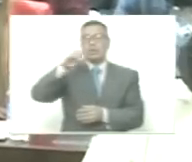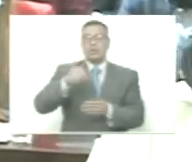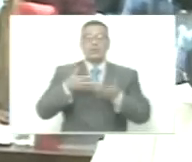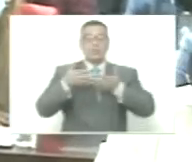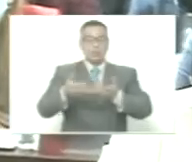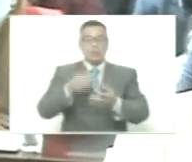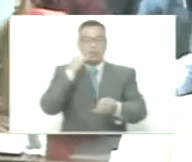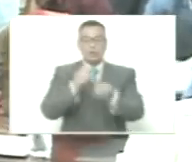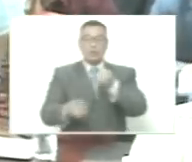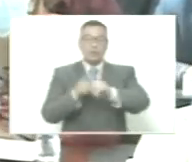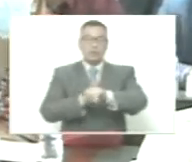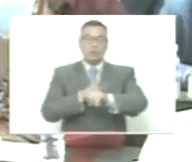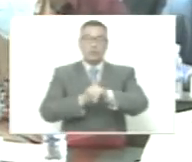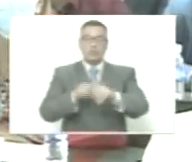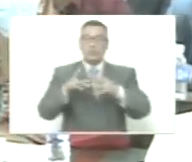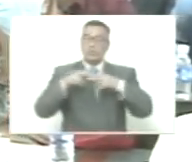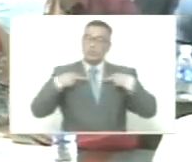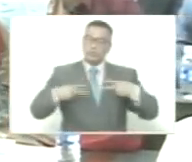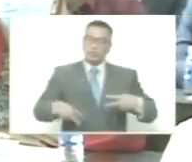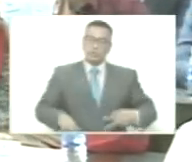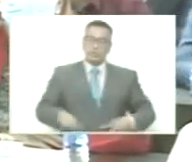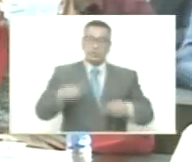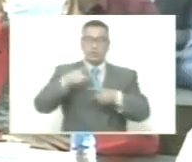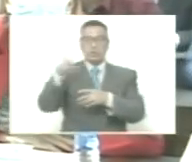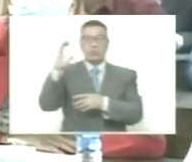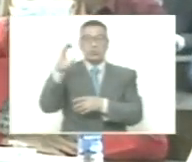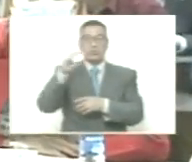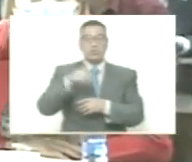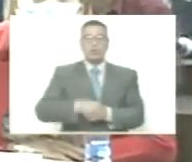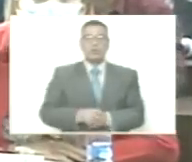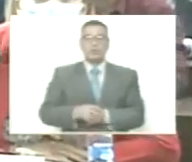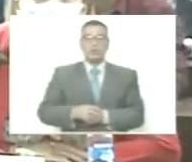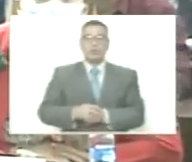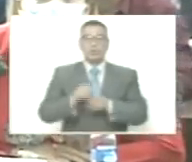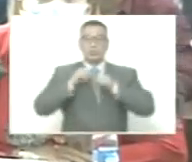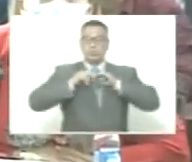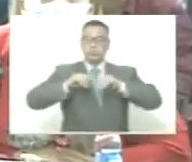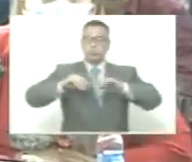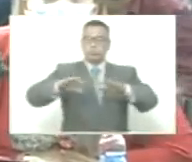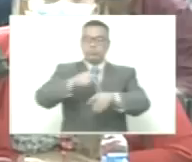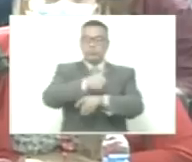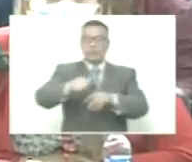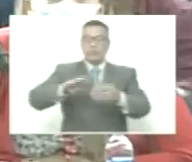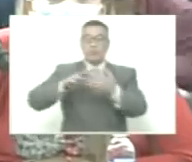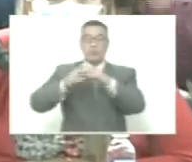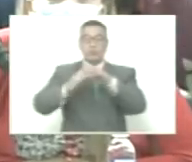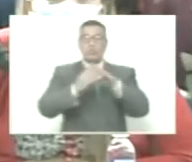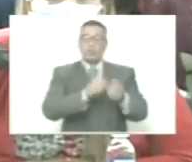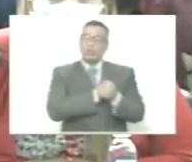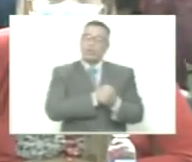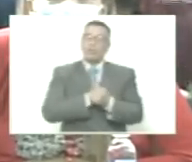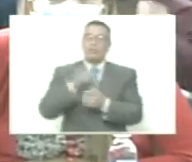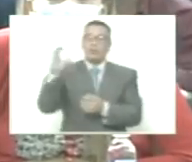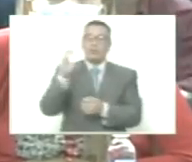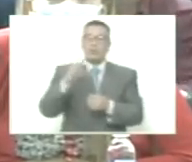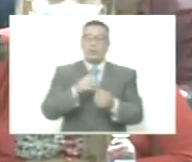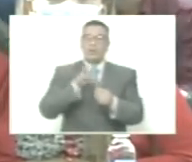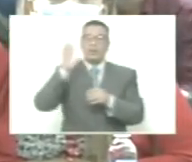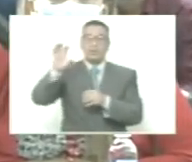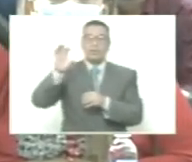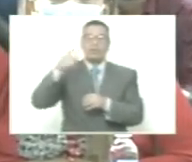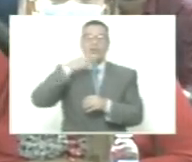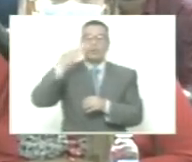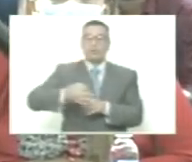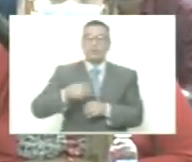esos últimos tiempos de su vida como un caraqueño que estuvo desplegado en cada barrio, amando a Caracas y amando a la patria,